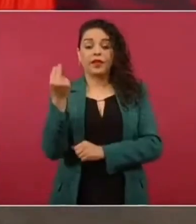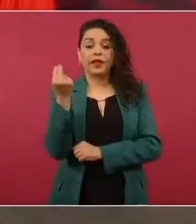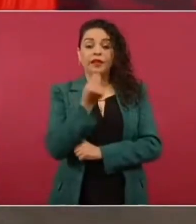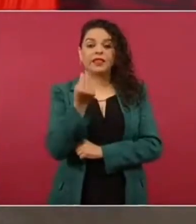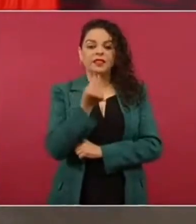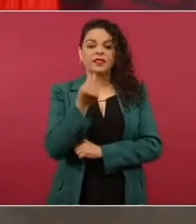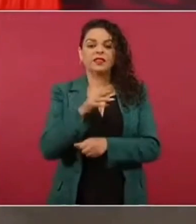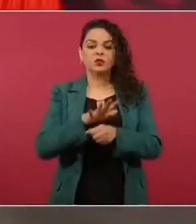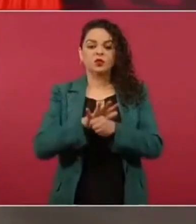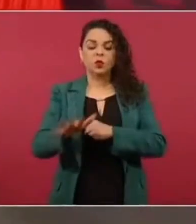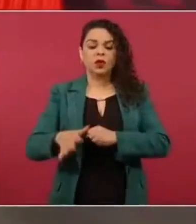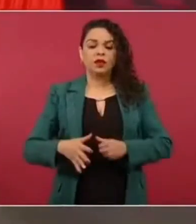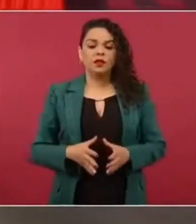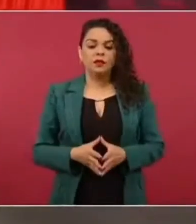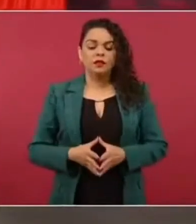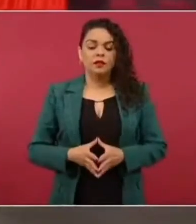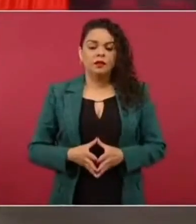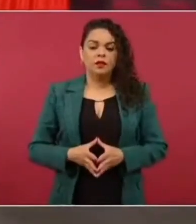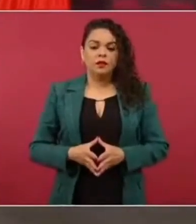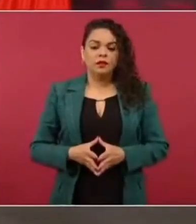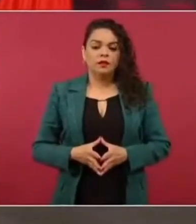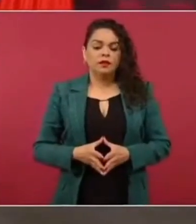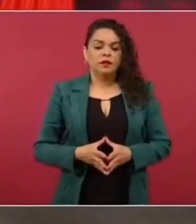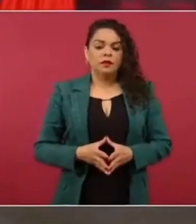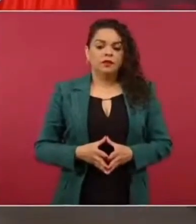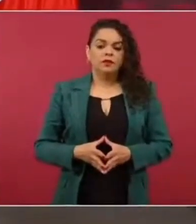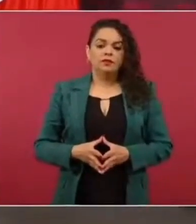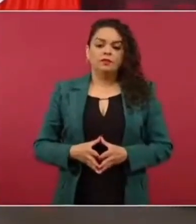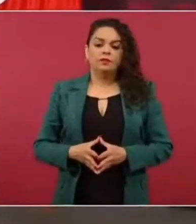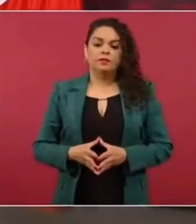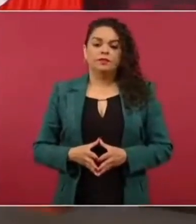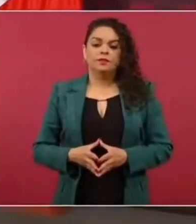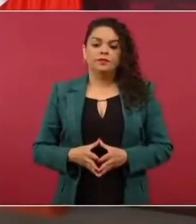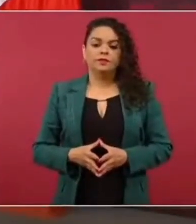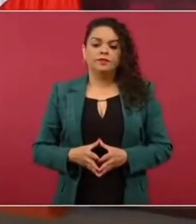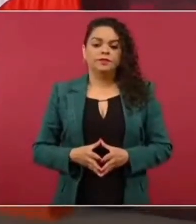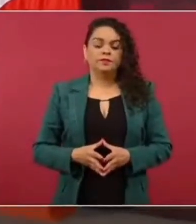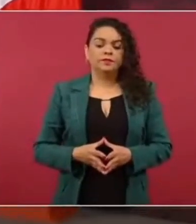replicar la planta solar